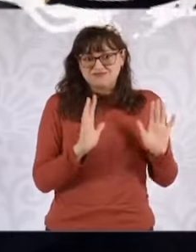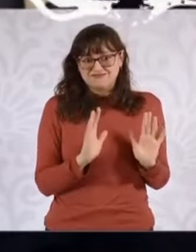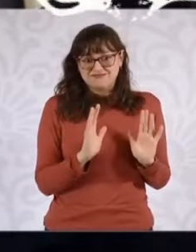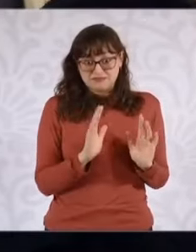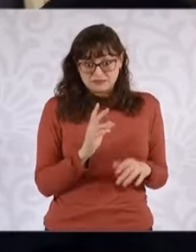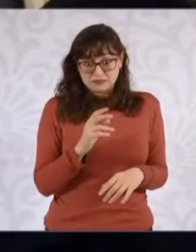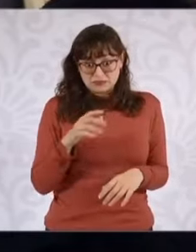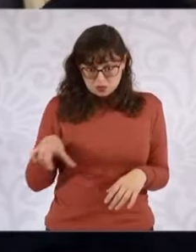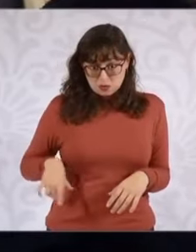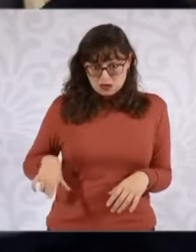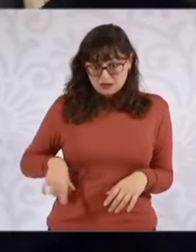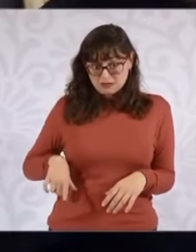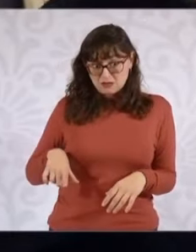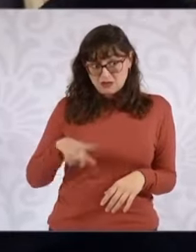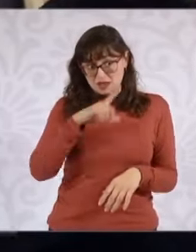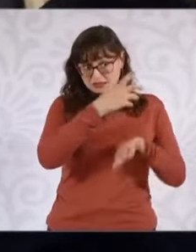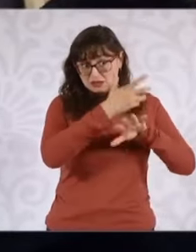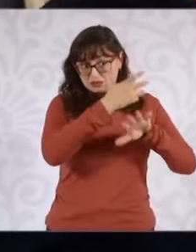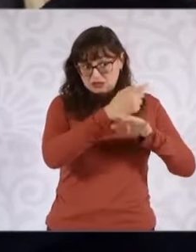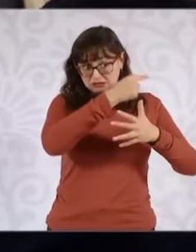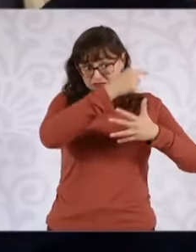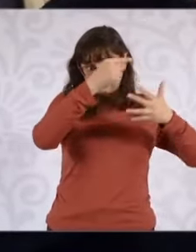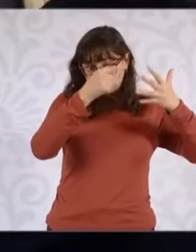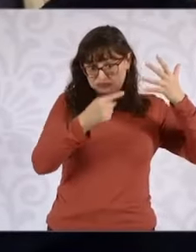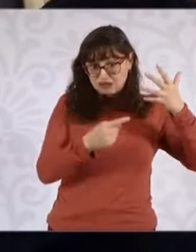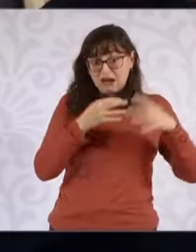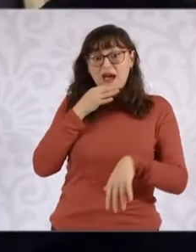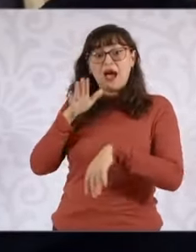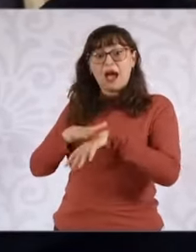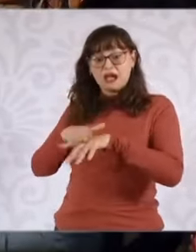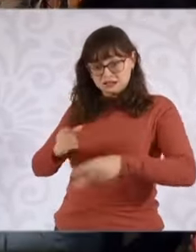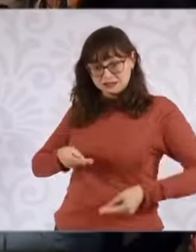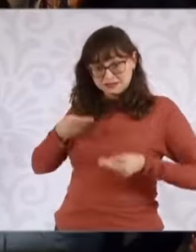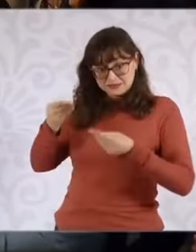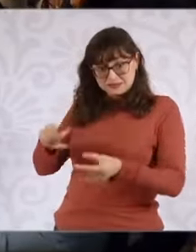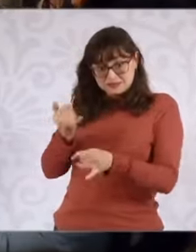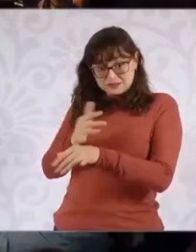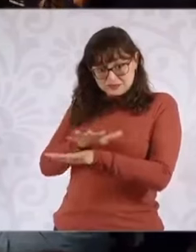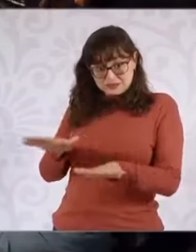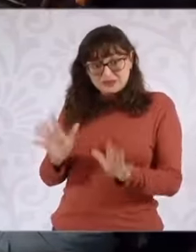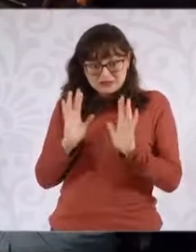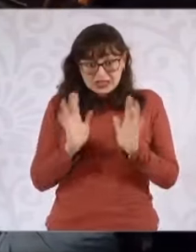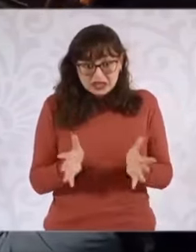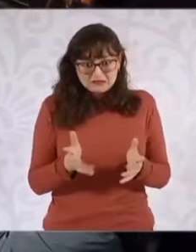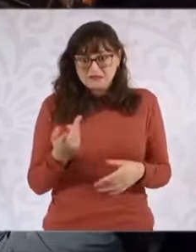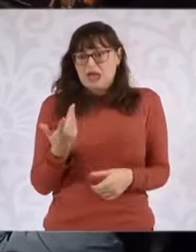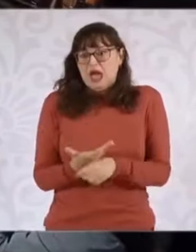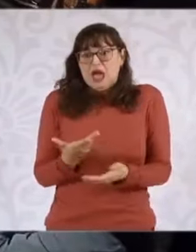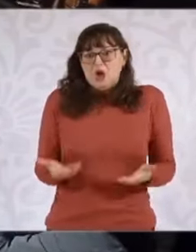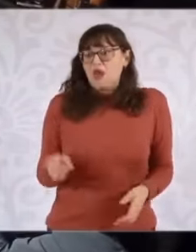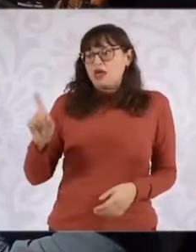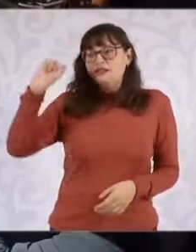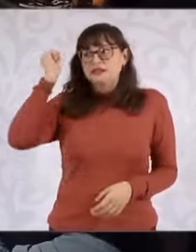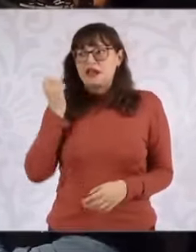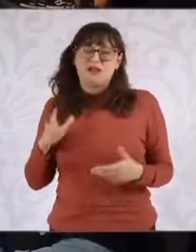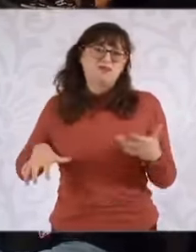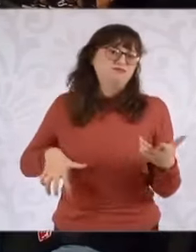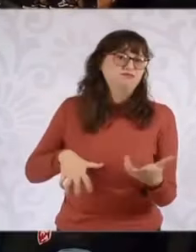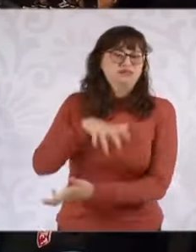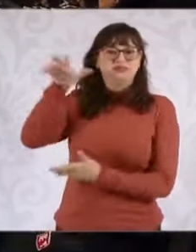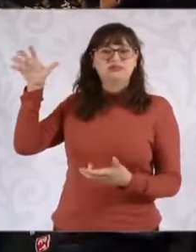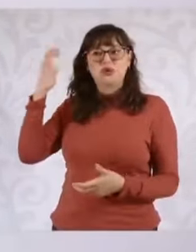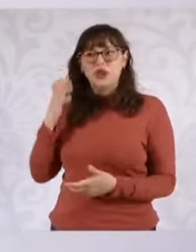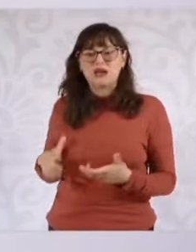¿Ha sido notificado su gobierno acerca de todos estos procedimientos que están llevando en torno a este proceso que, como usted dice, despertó todo este episodio de violencia que se vive en